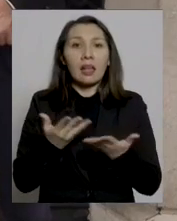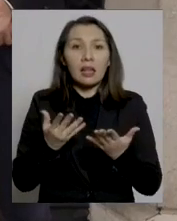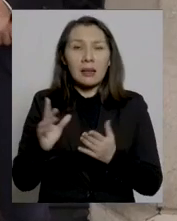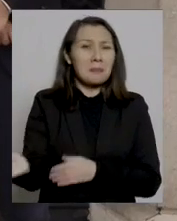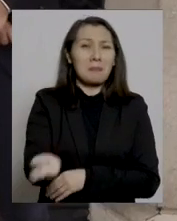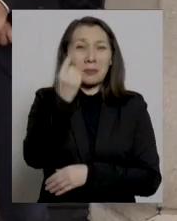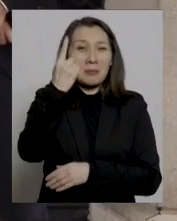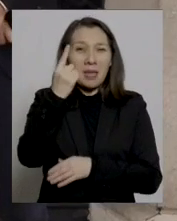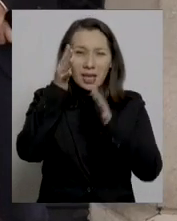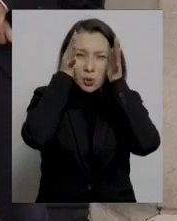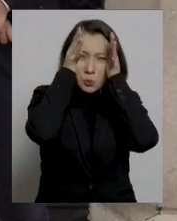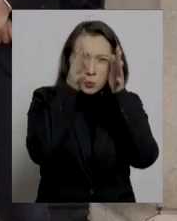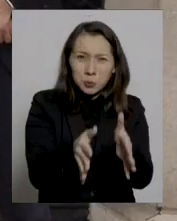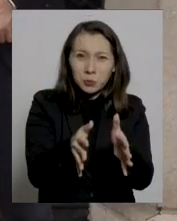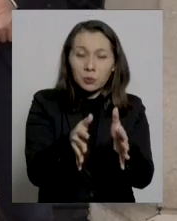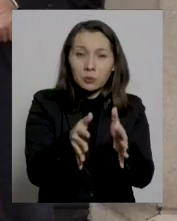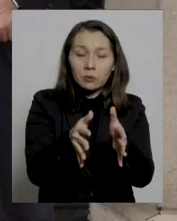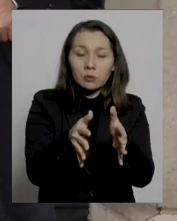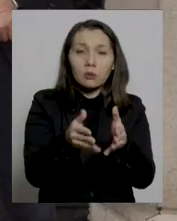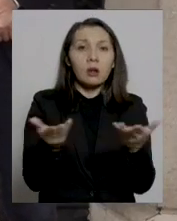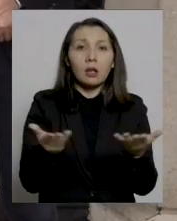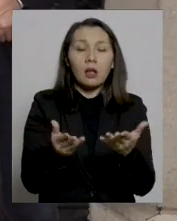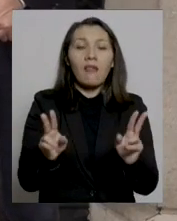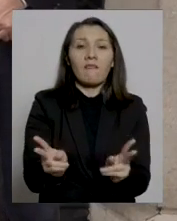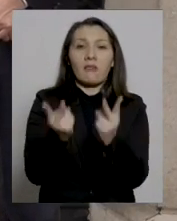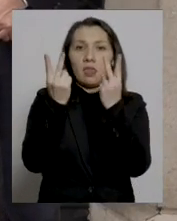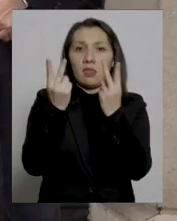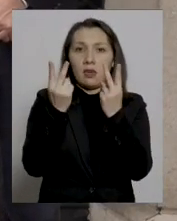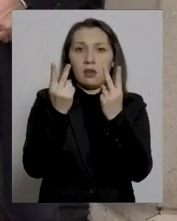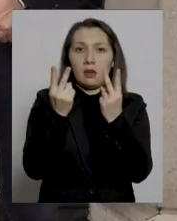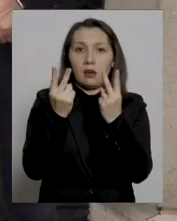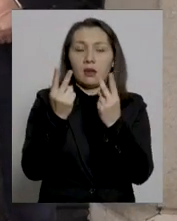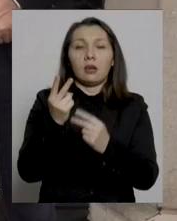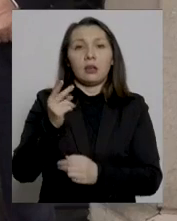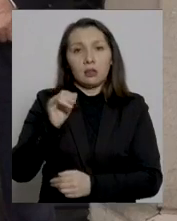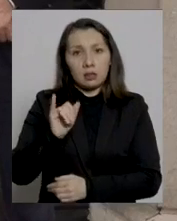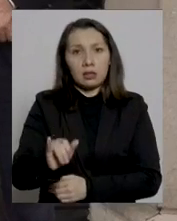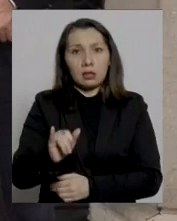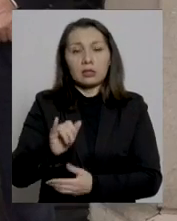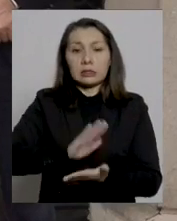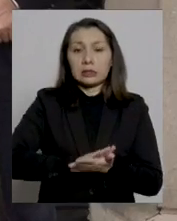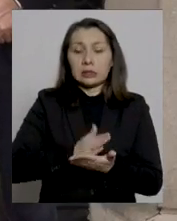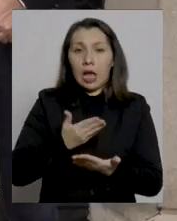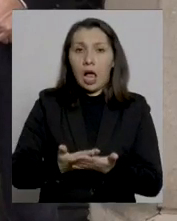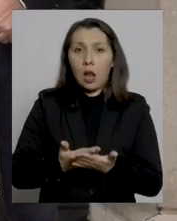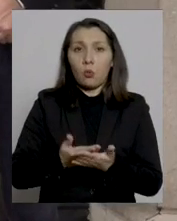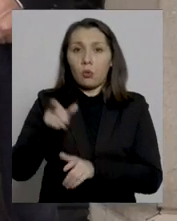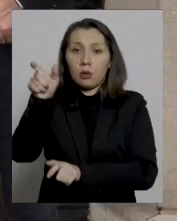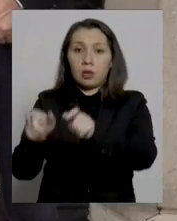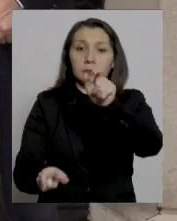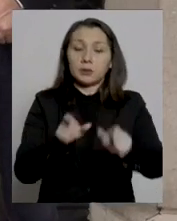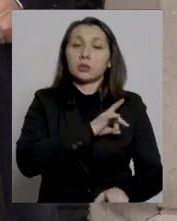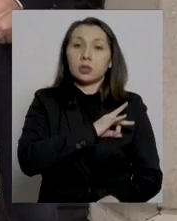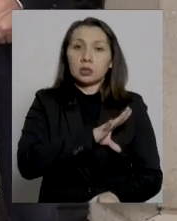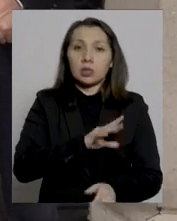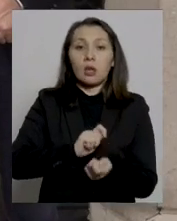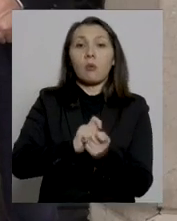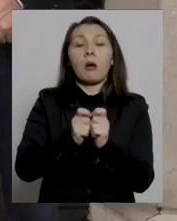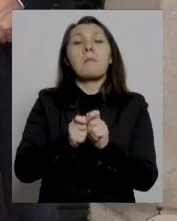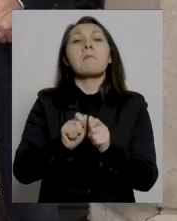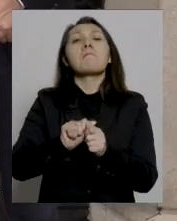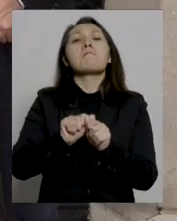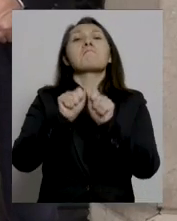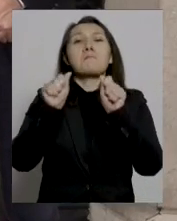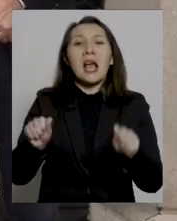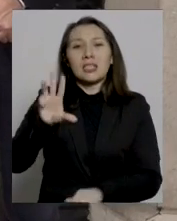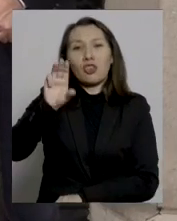como prioridad, la vida y la salud de los chilenos al renovar por 90